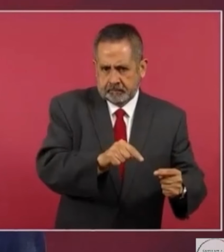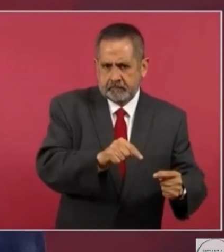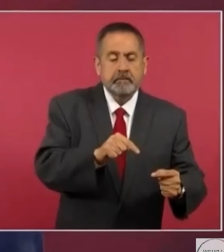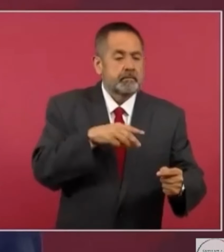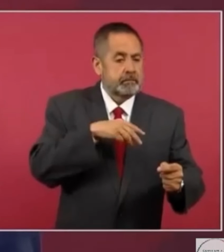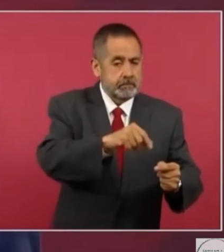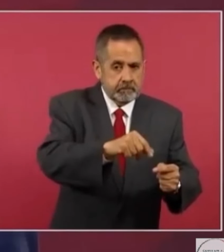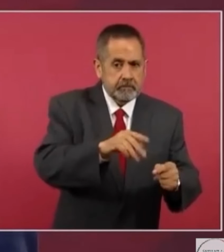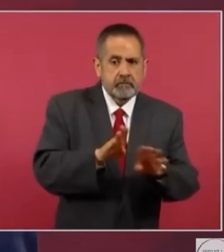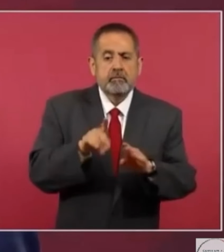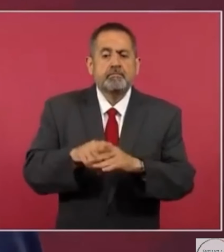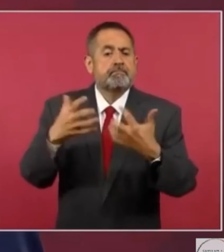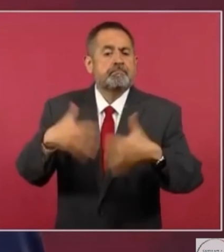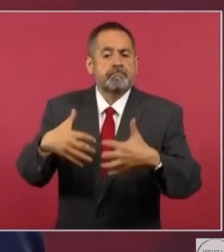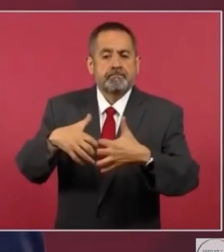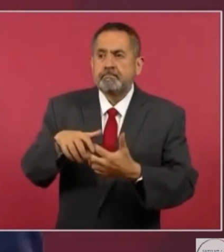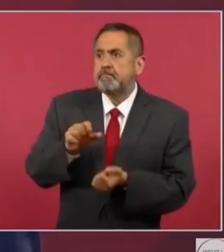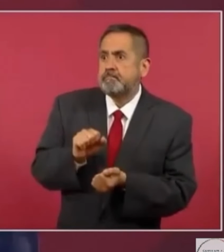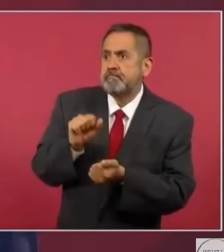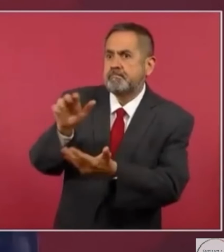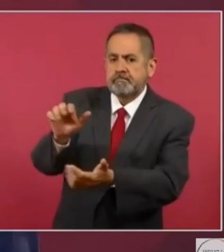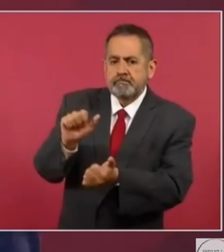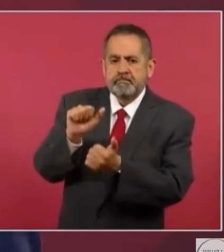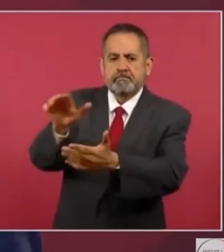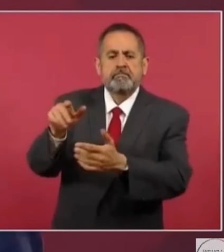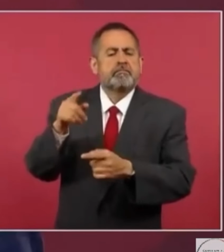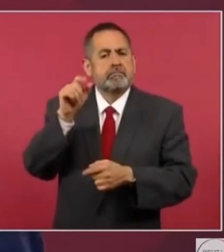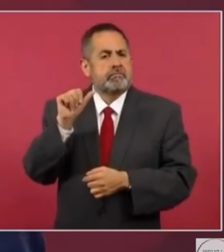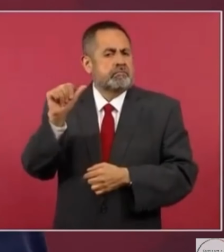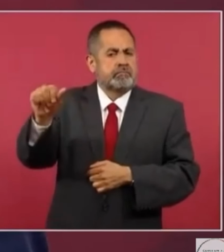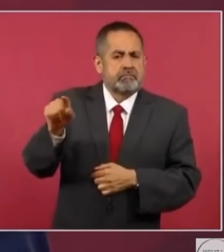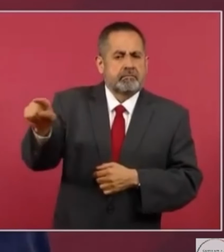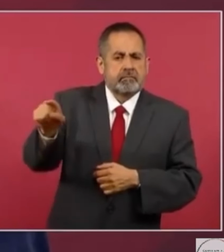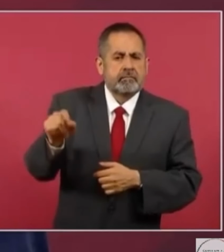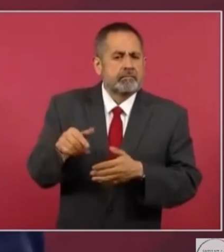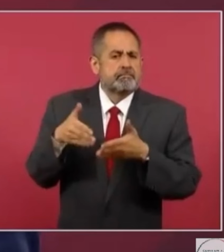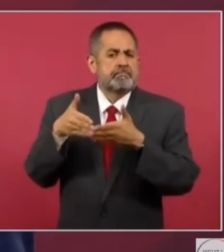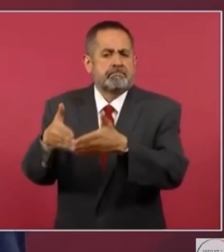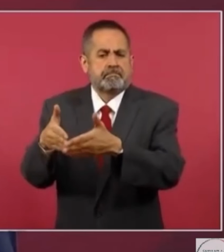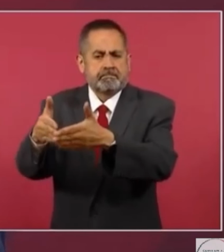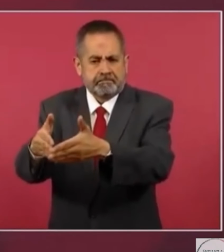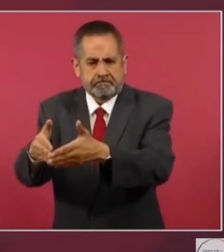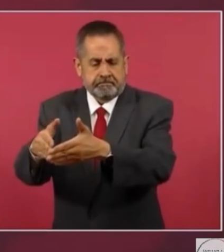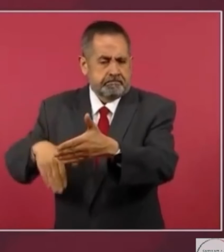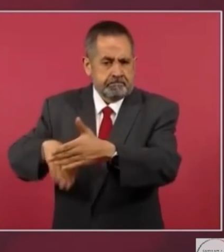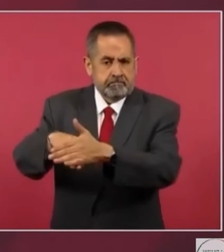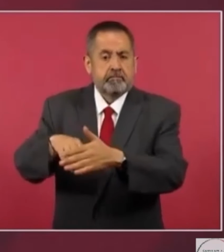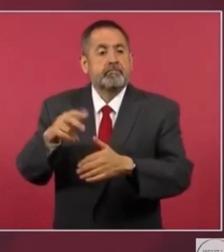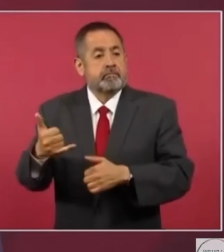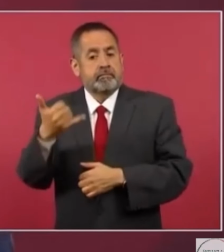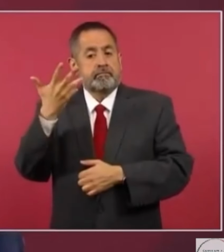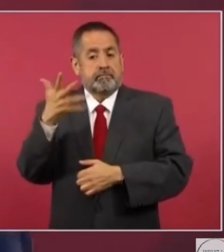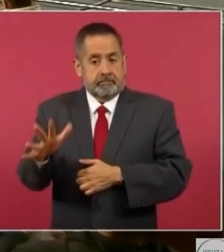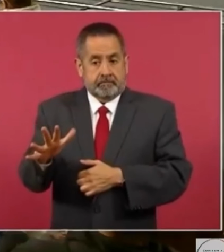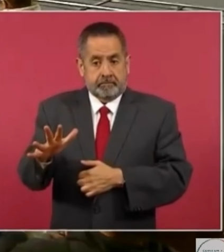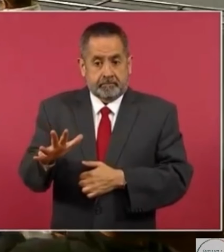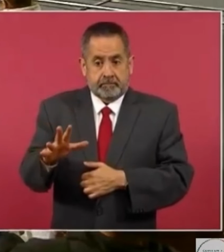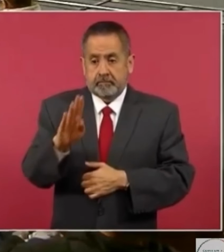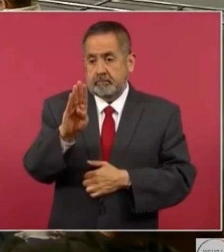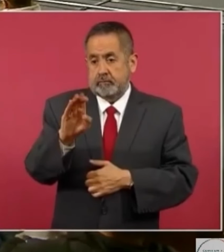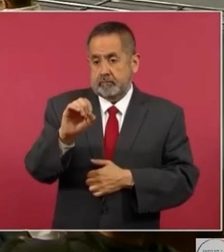plantas a la mayoría de los puertos del país y a 10 macrobodegas que hemos habilitado